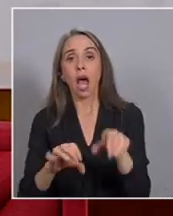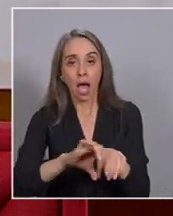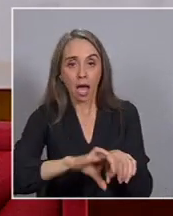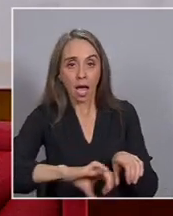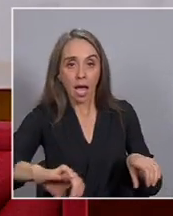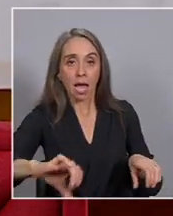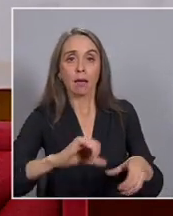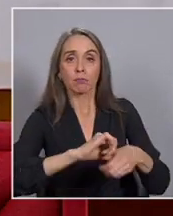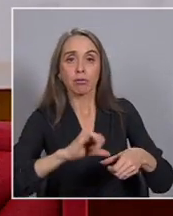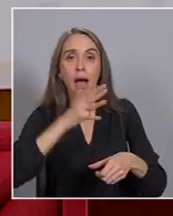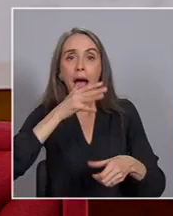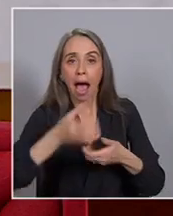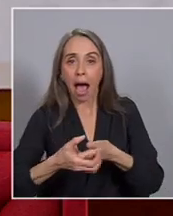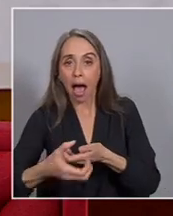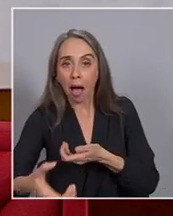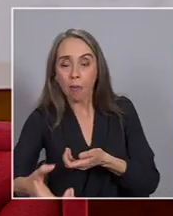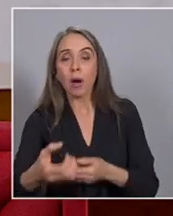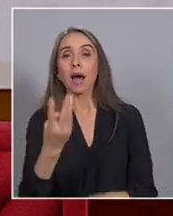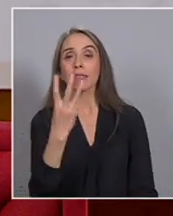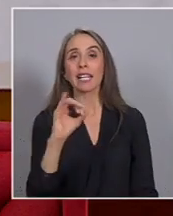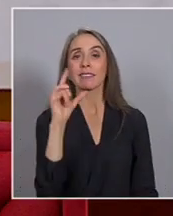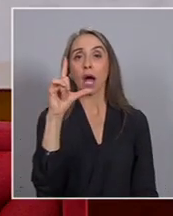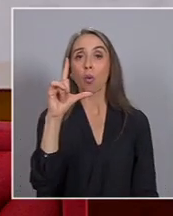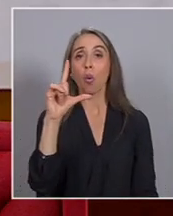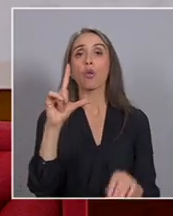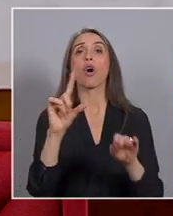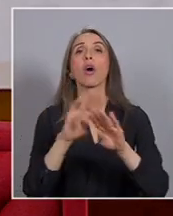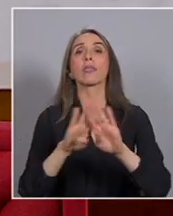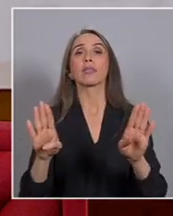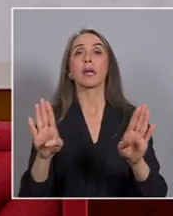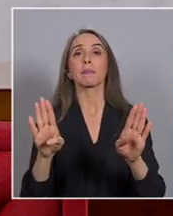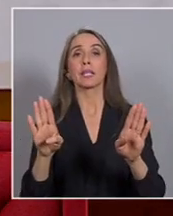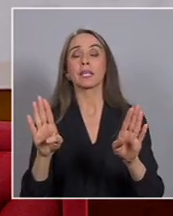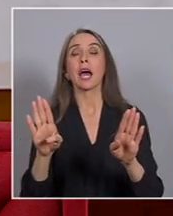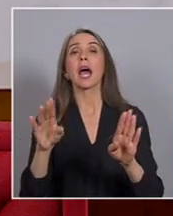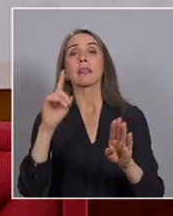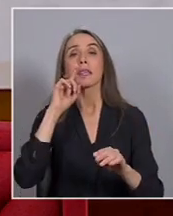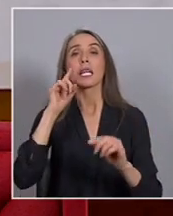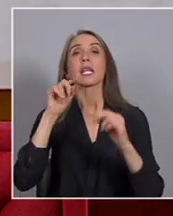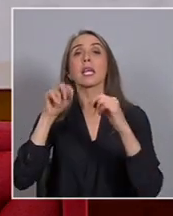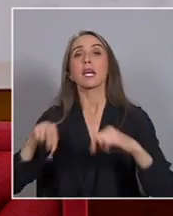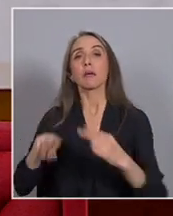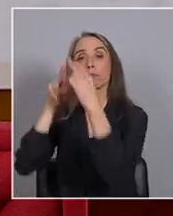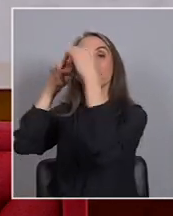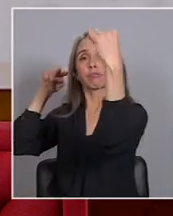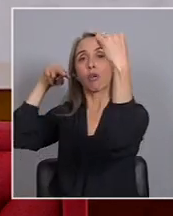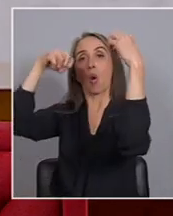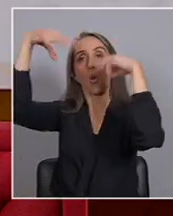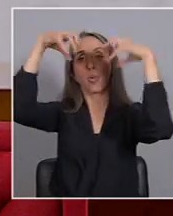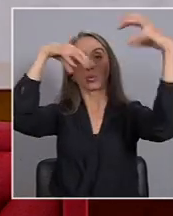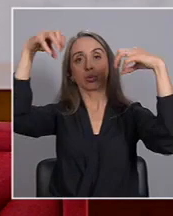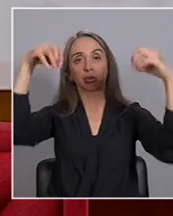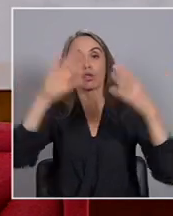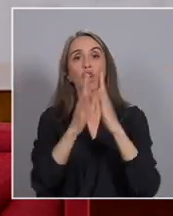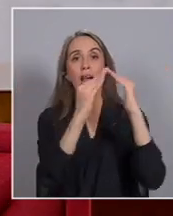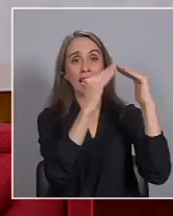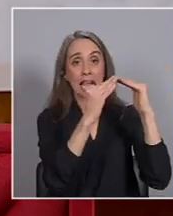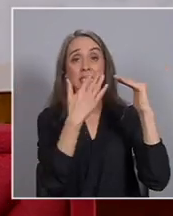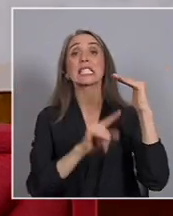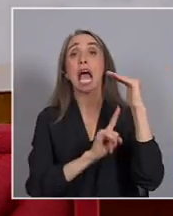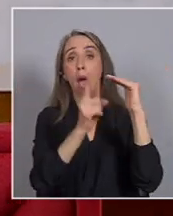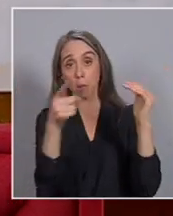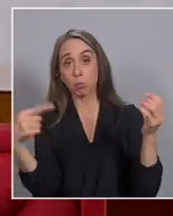alcantarillado que corresponde y para que al 30 de julio concluyamos con reponer el acceso a electricidad en la totalidad de ellas. Varias de ellas ya lo